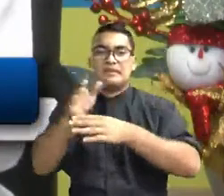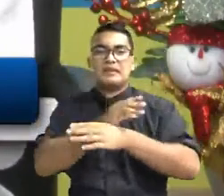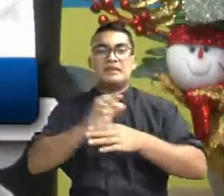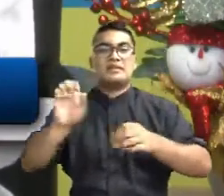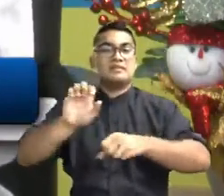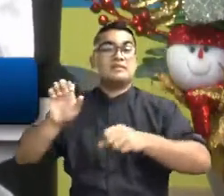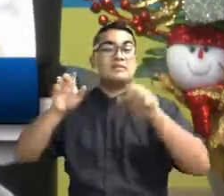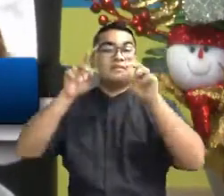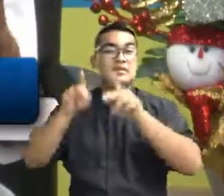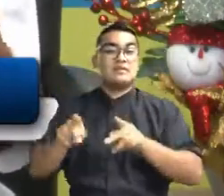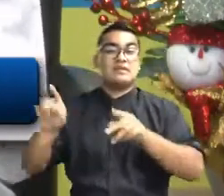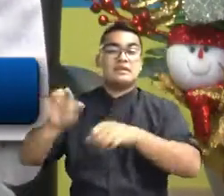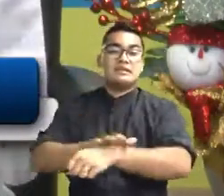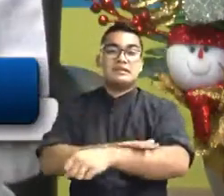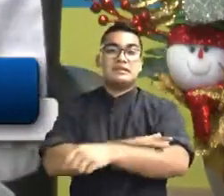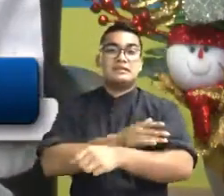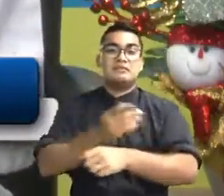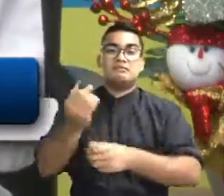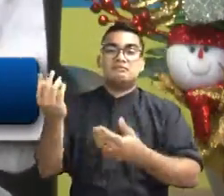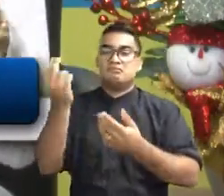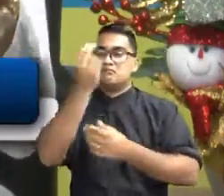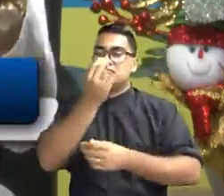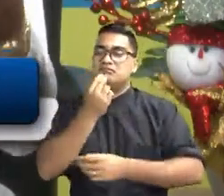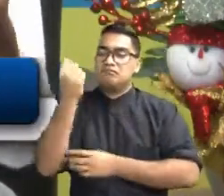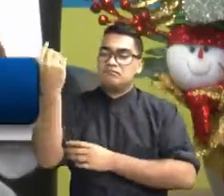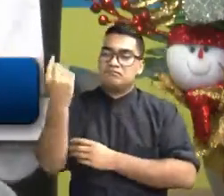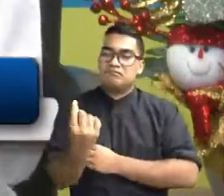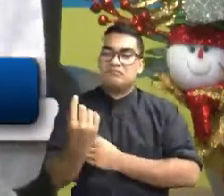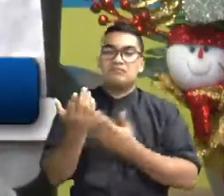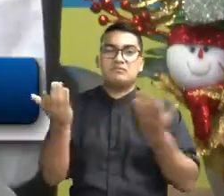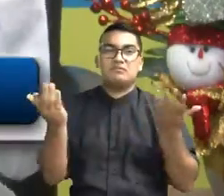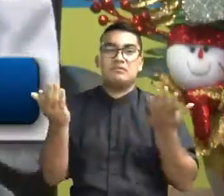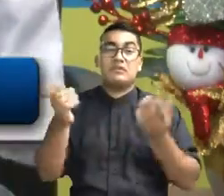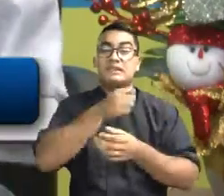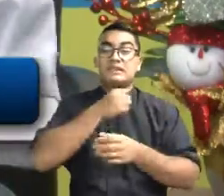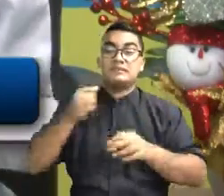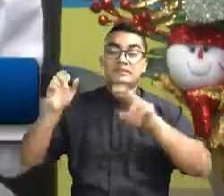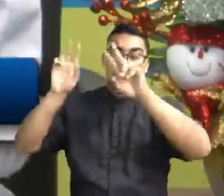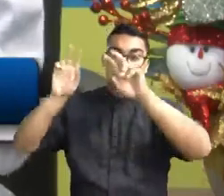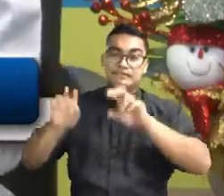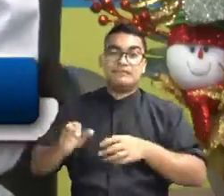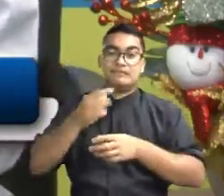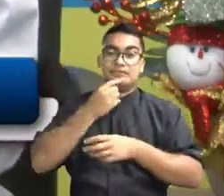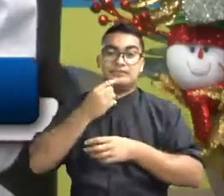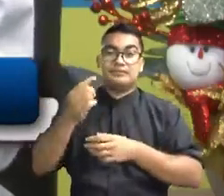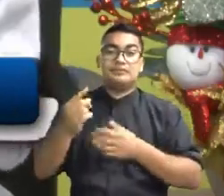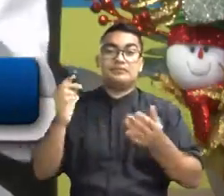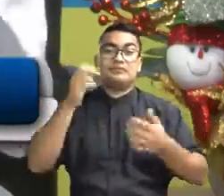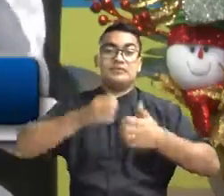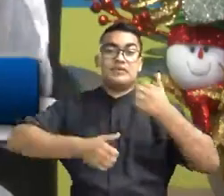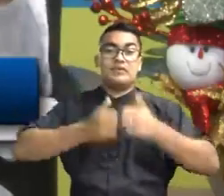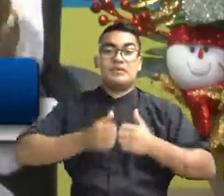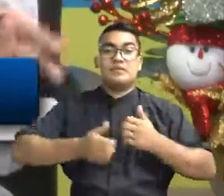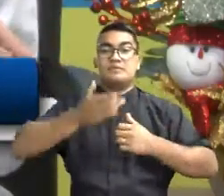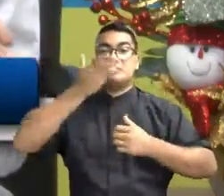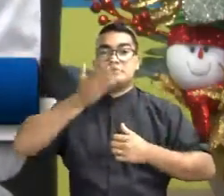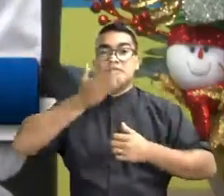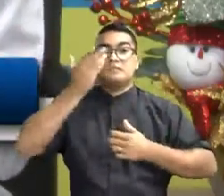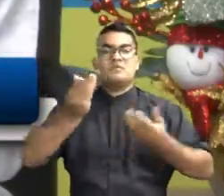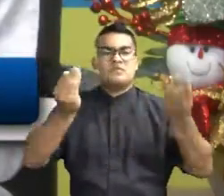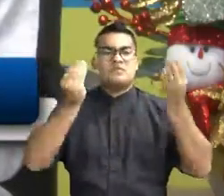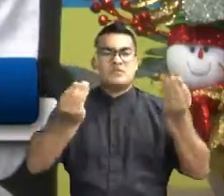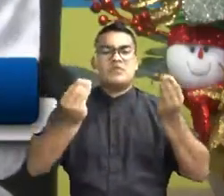no lo encontremos en la consulta, y exámenes complementarios diagnósticos. Como son problemas respiratorios, hay muchas enfermedades